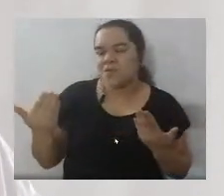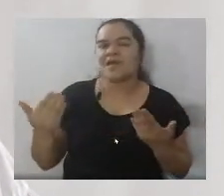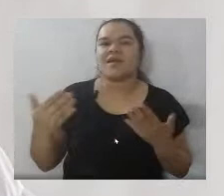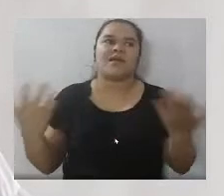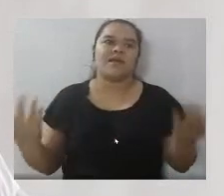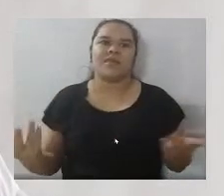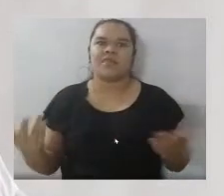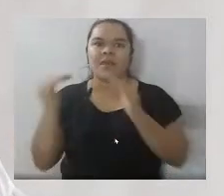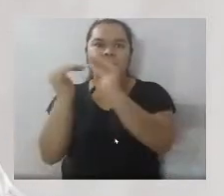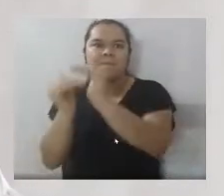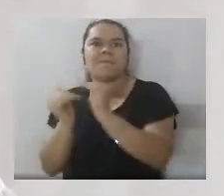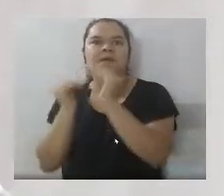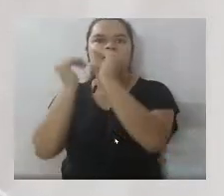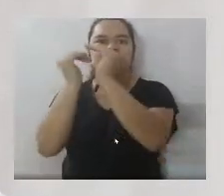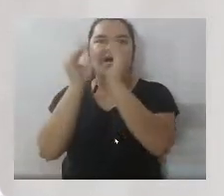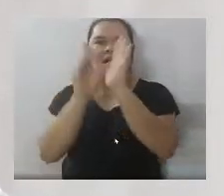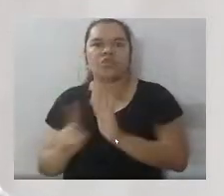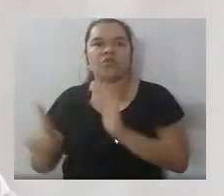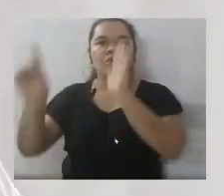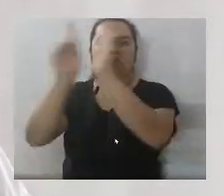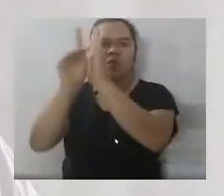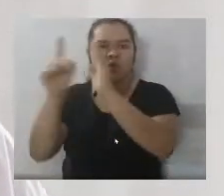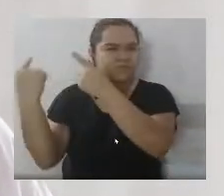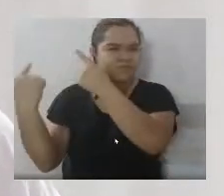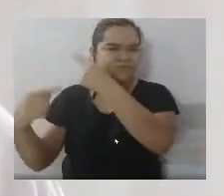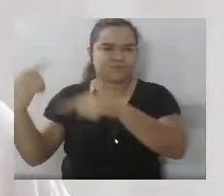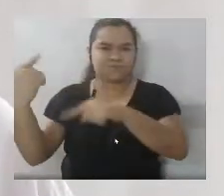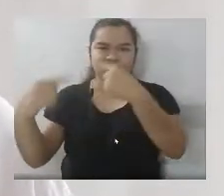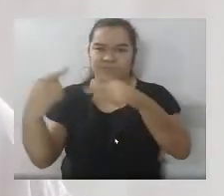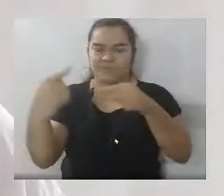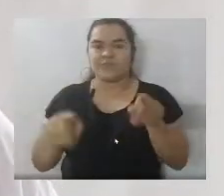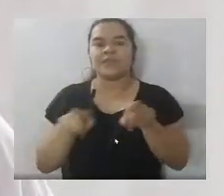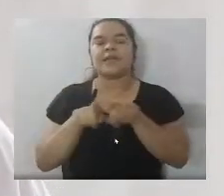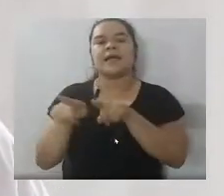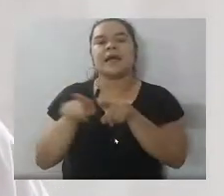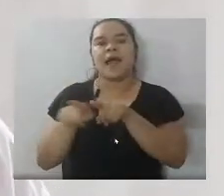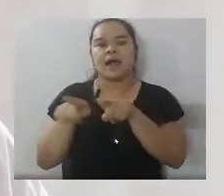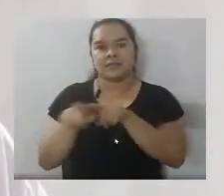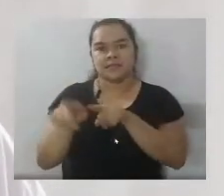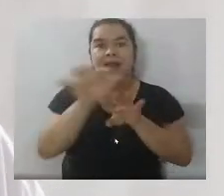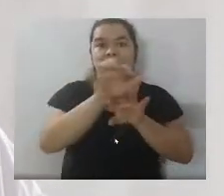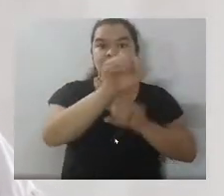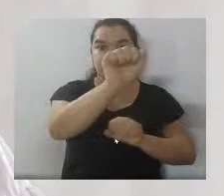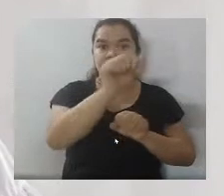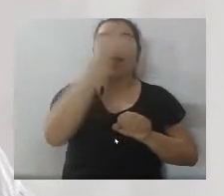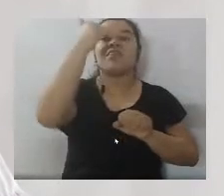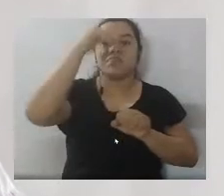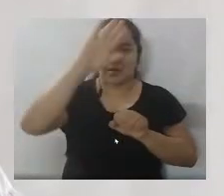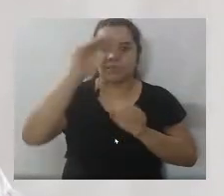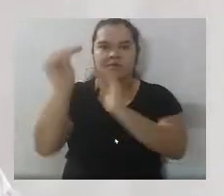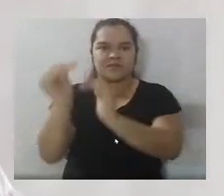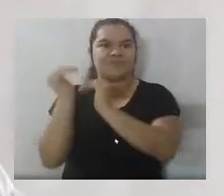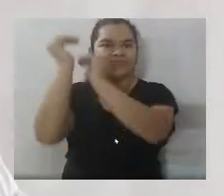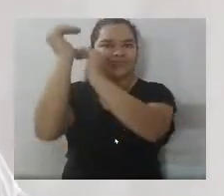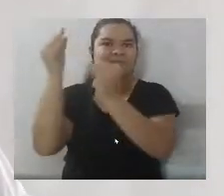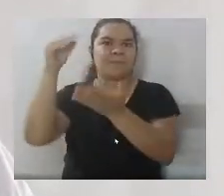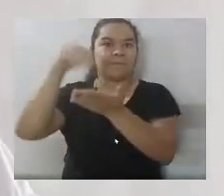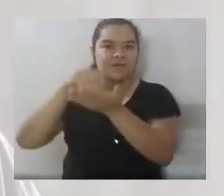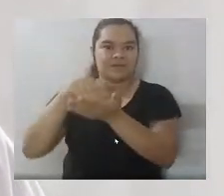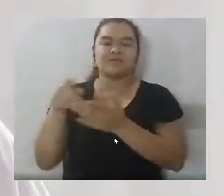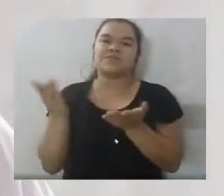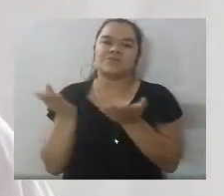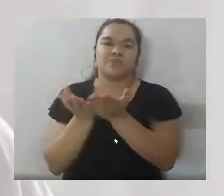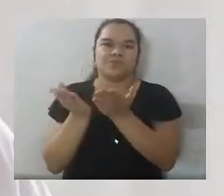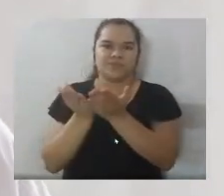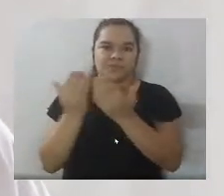doctorados, que son carreras de posgrado que también nuestra universidad tiene. Quiero decirles